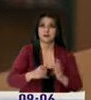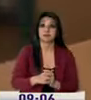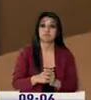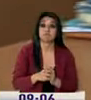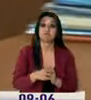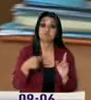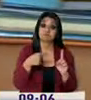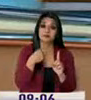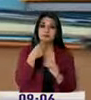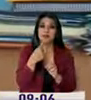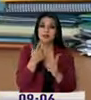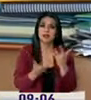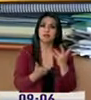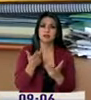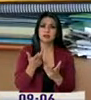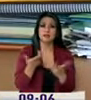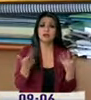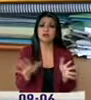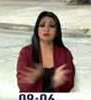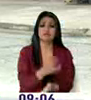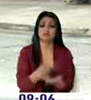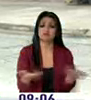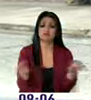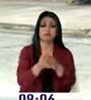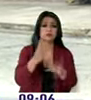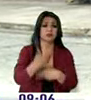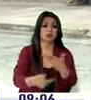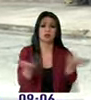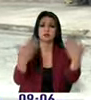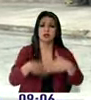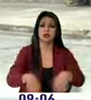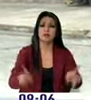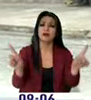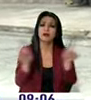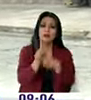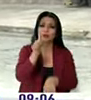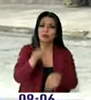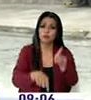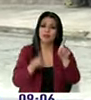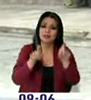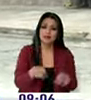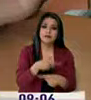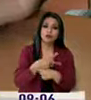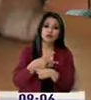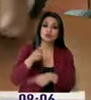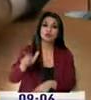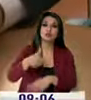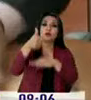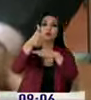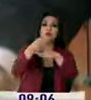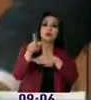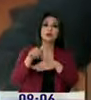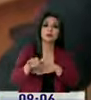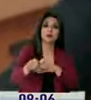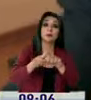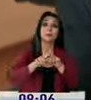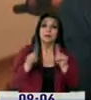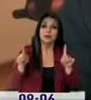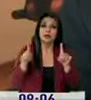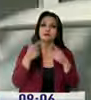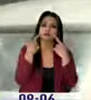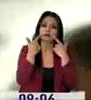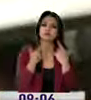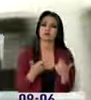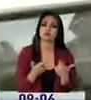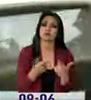acota que no se puede apagar la luz y cerrar la puerta, lo que pasaría al dejar en acefalía al Consejo. Sin embargo, exhorta a